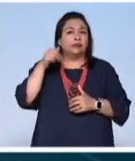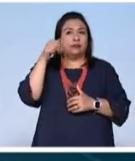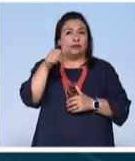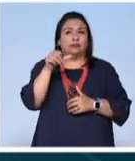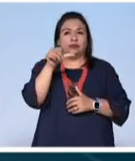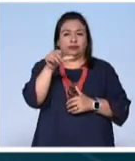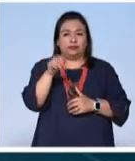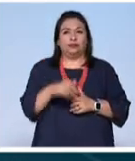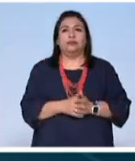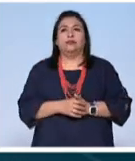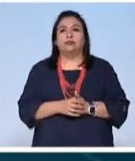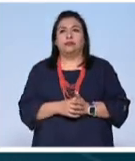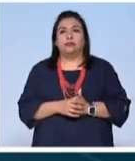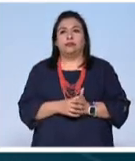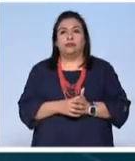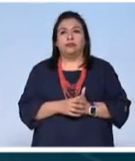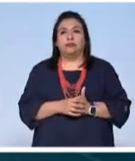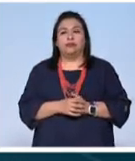16